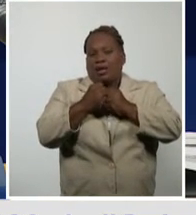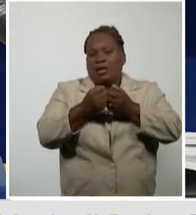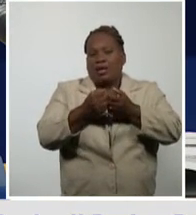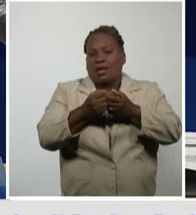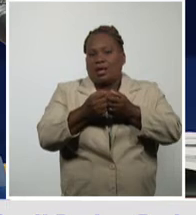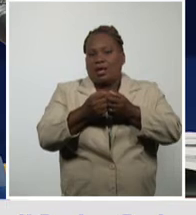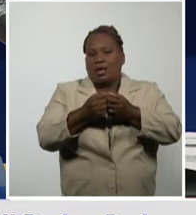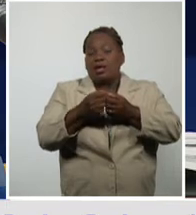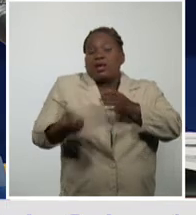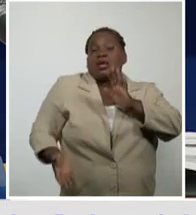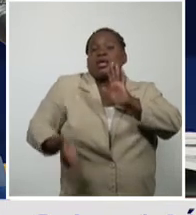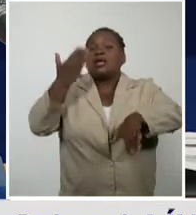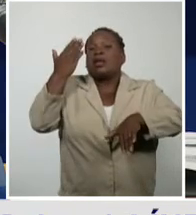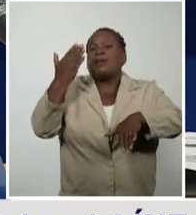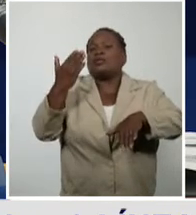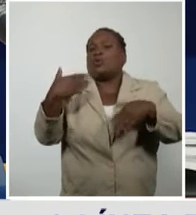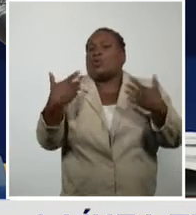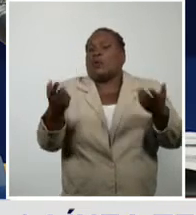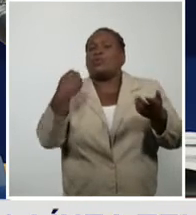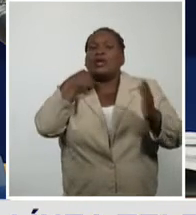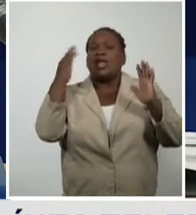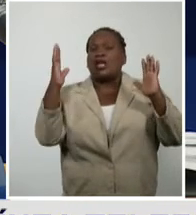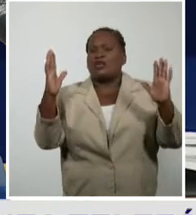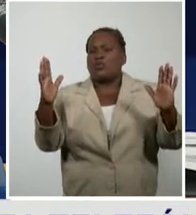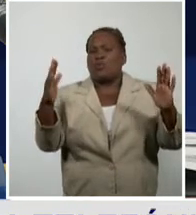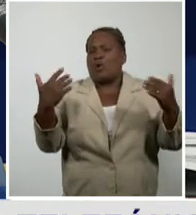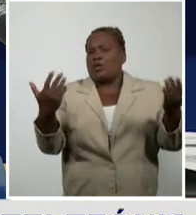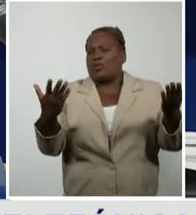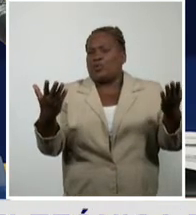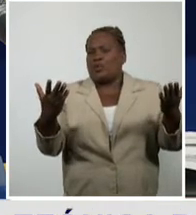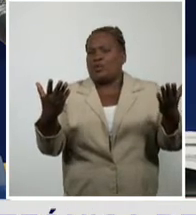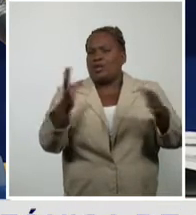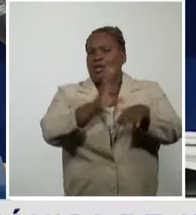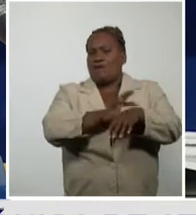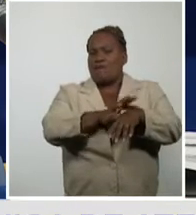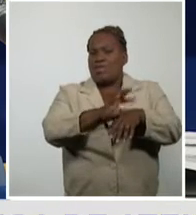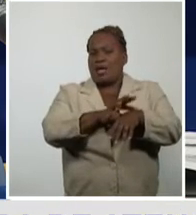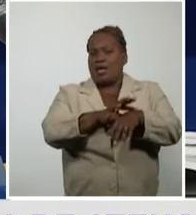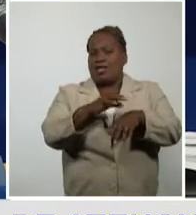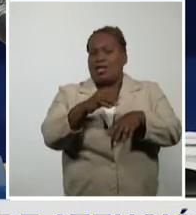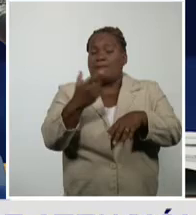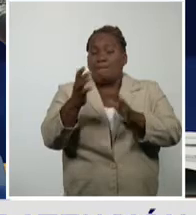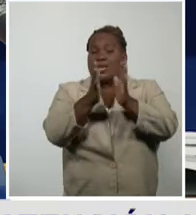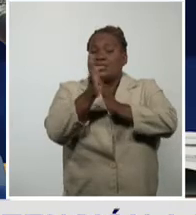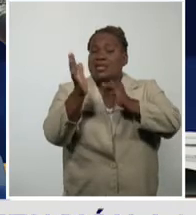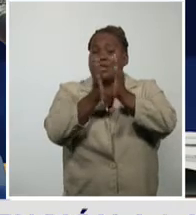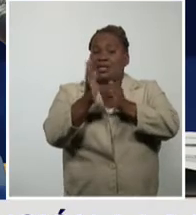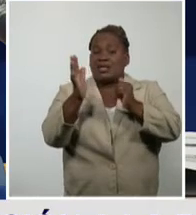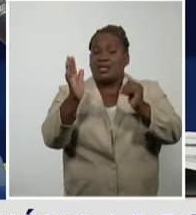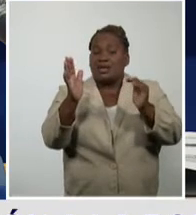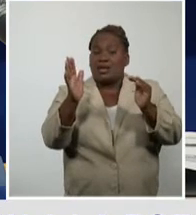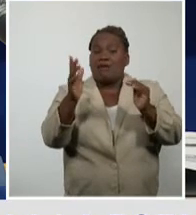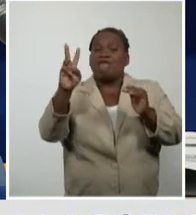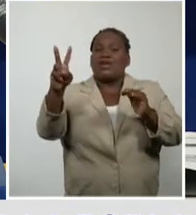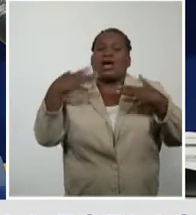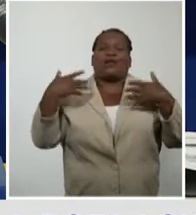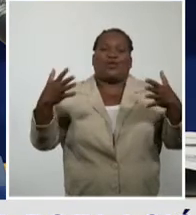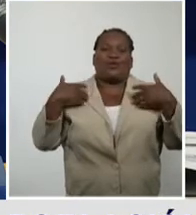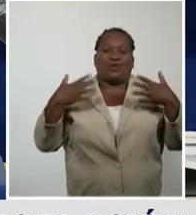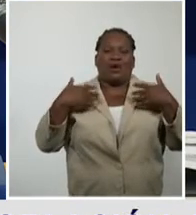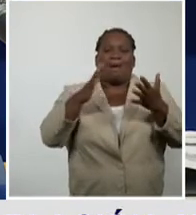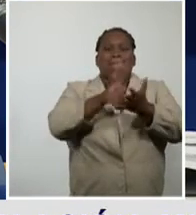el incremento habitual de las enfermedades diarreicas eran los meses del verano,